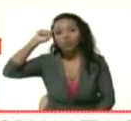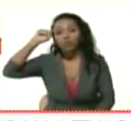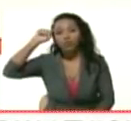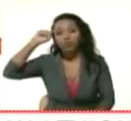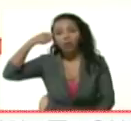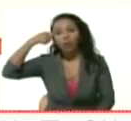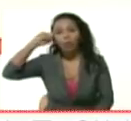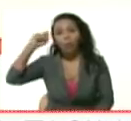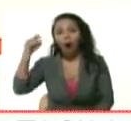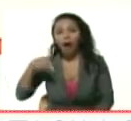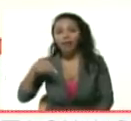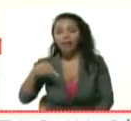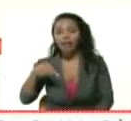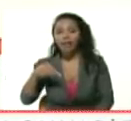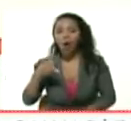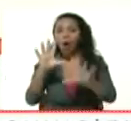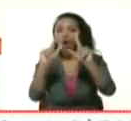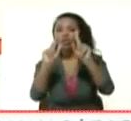Recordemos aquí el 11 de abril,